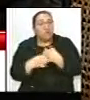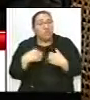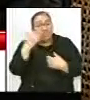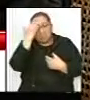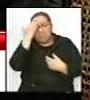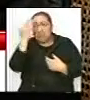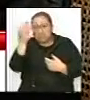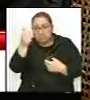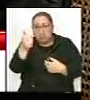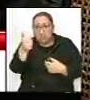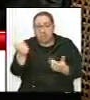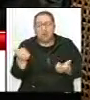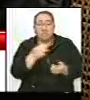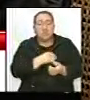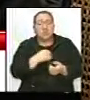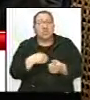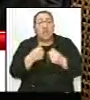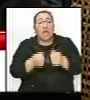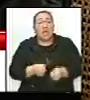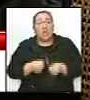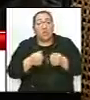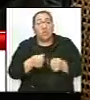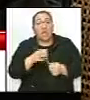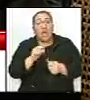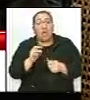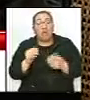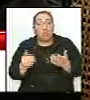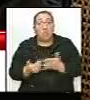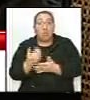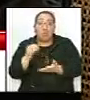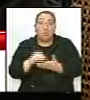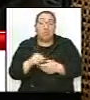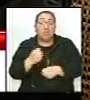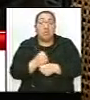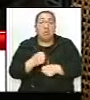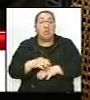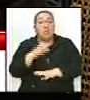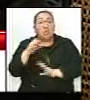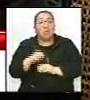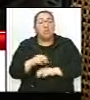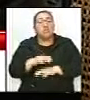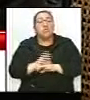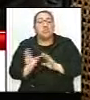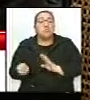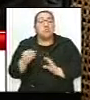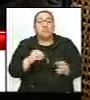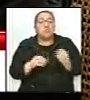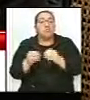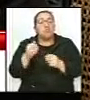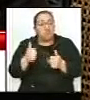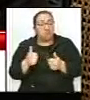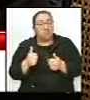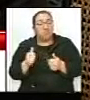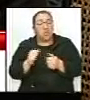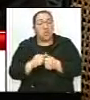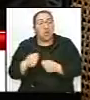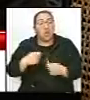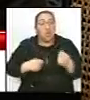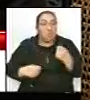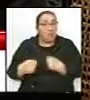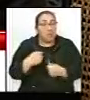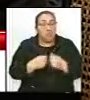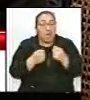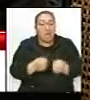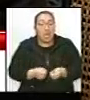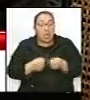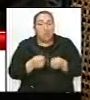que el Ministerio de Agricultura implementó, esto de los agregados de comercio